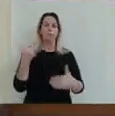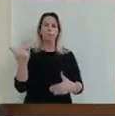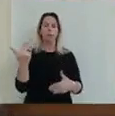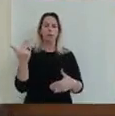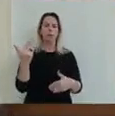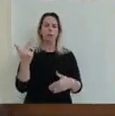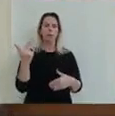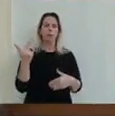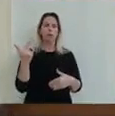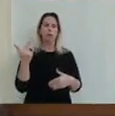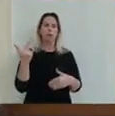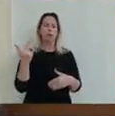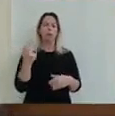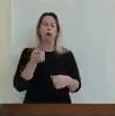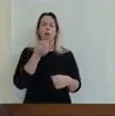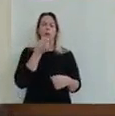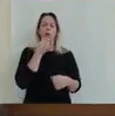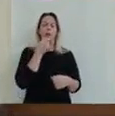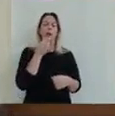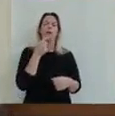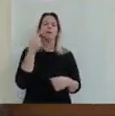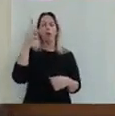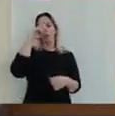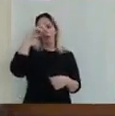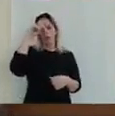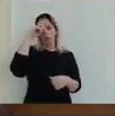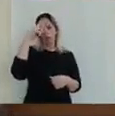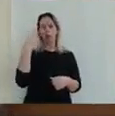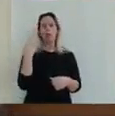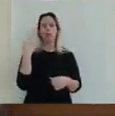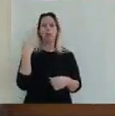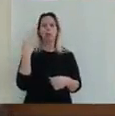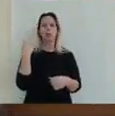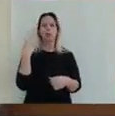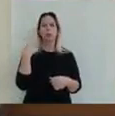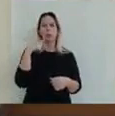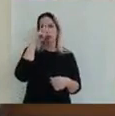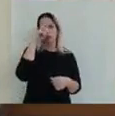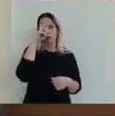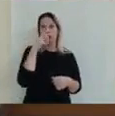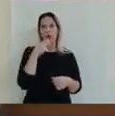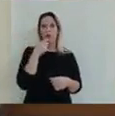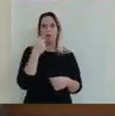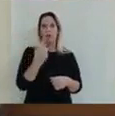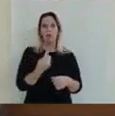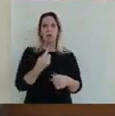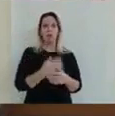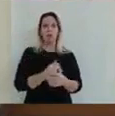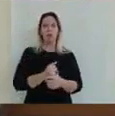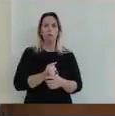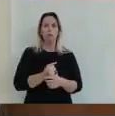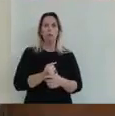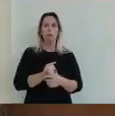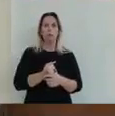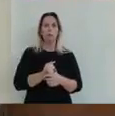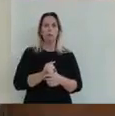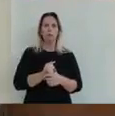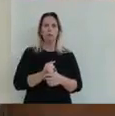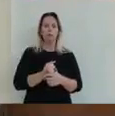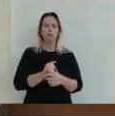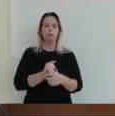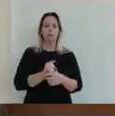están funcionando. Se está atendiendo la embarazada, se está atendiendo el recién nacido, se está atendiendo las patologías crónicas